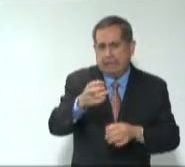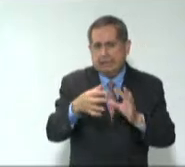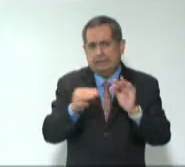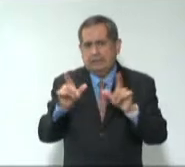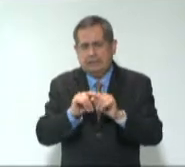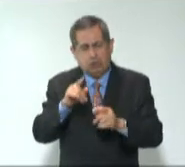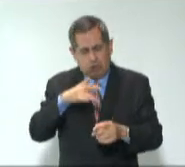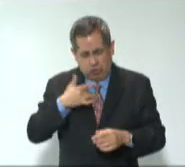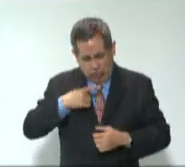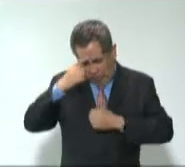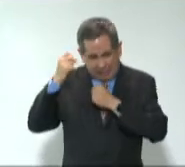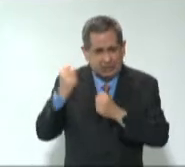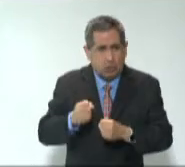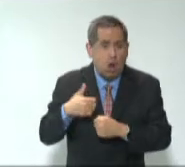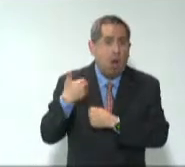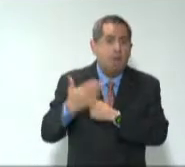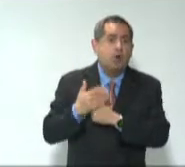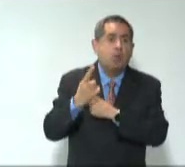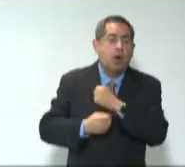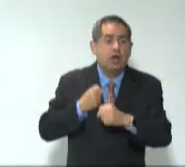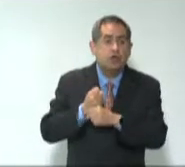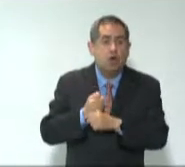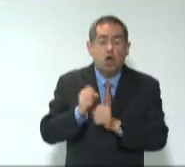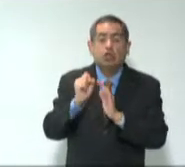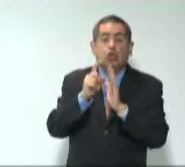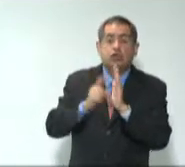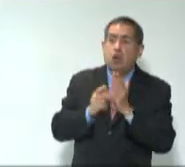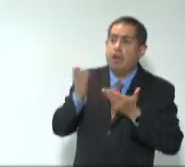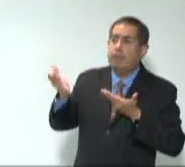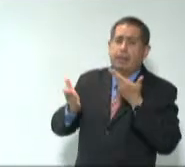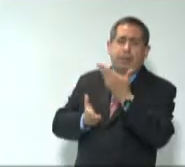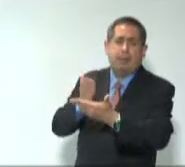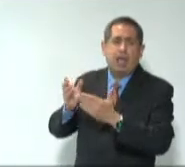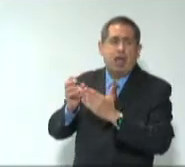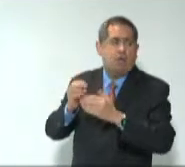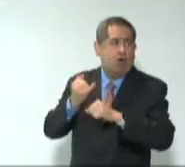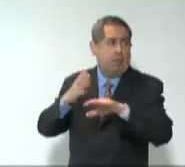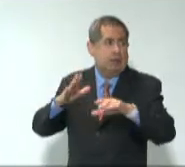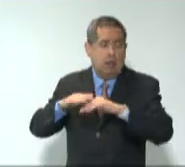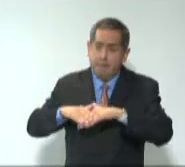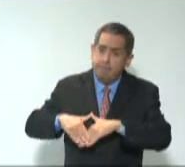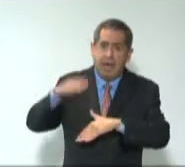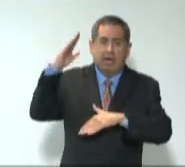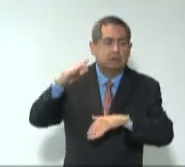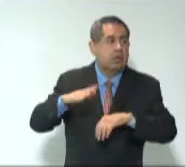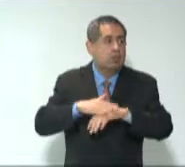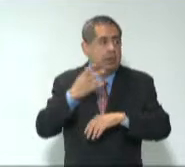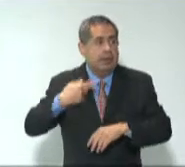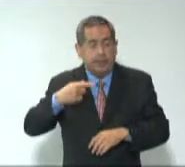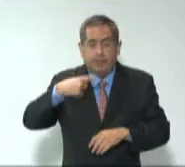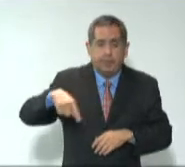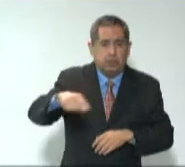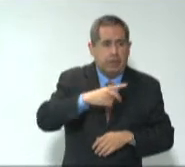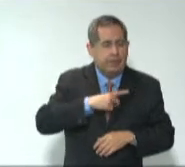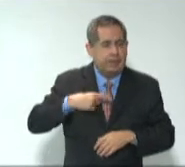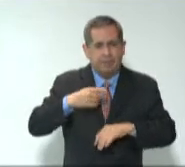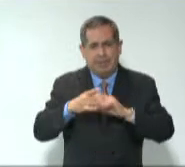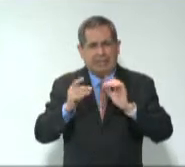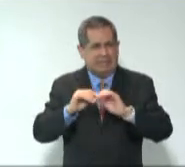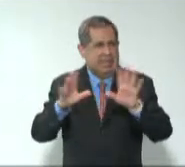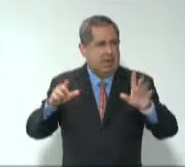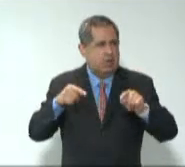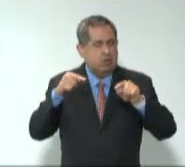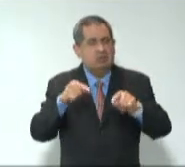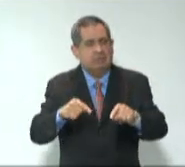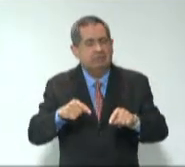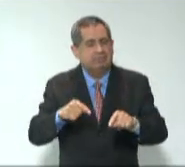algo estoy seguro es que el próximo año las solicitudes de informa subirán muchísimo porque la sociedad Es evidente